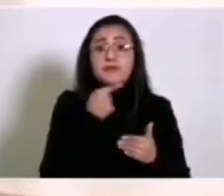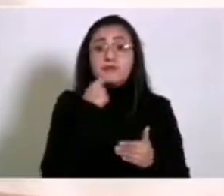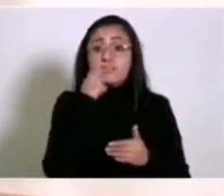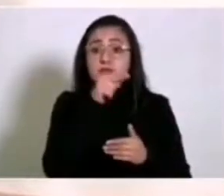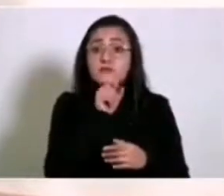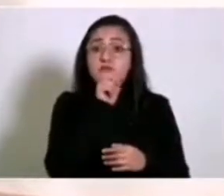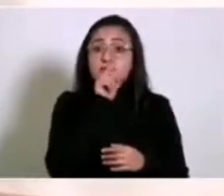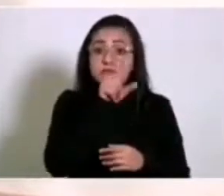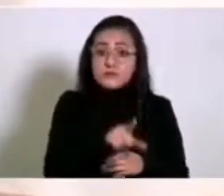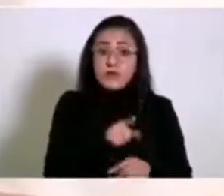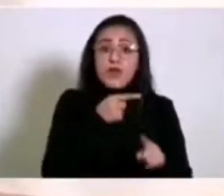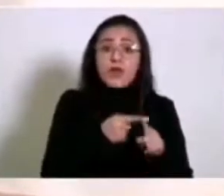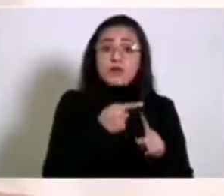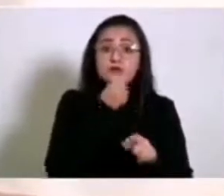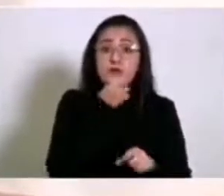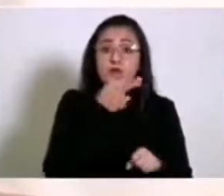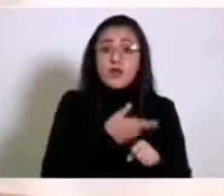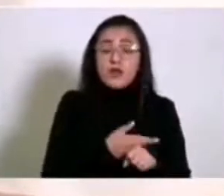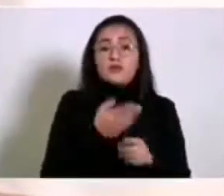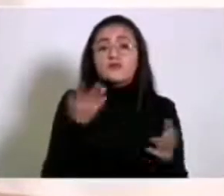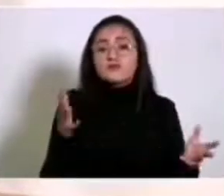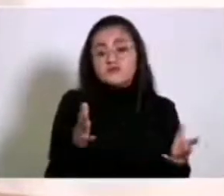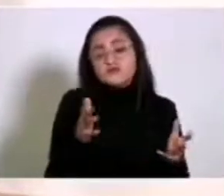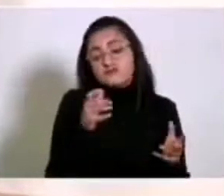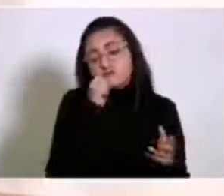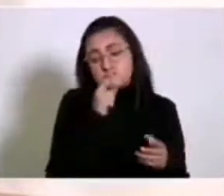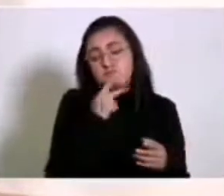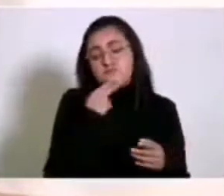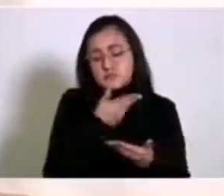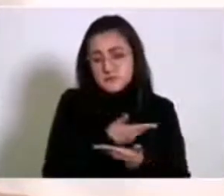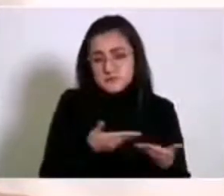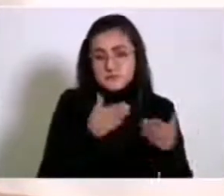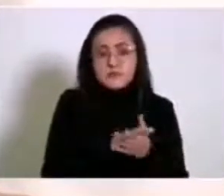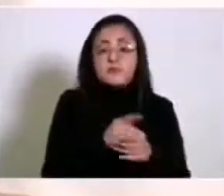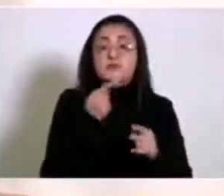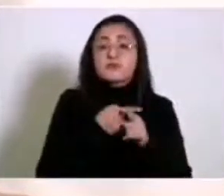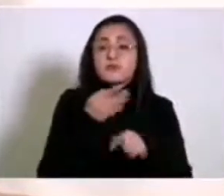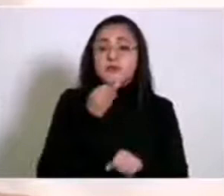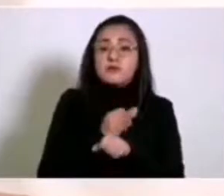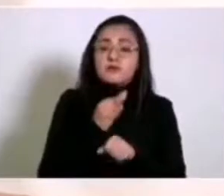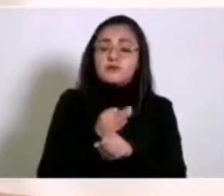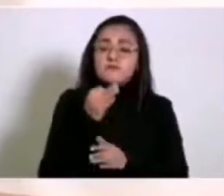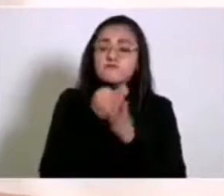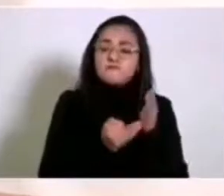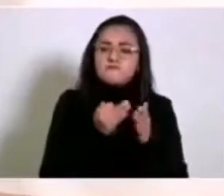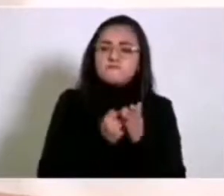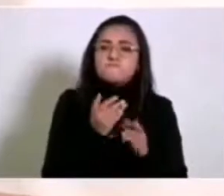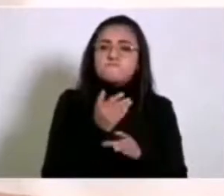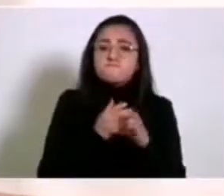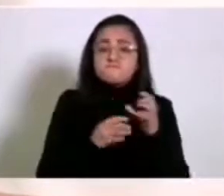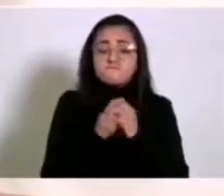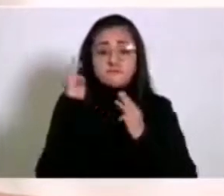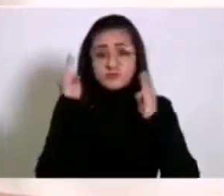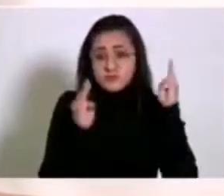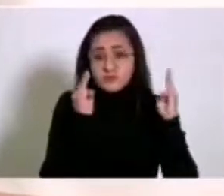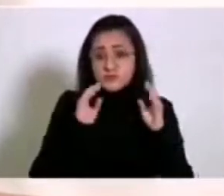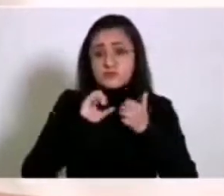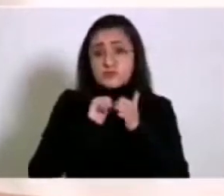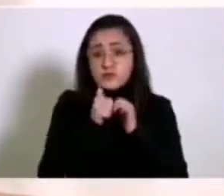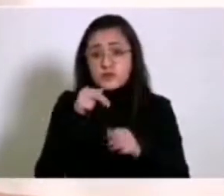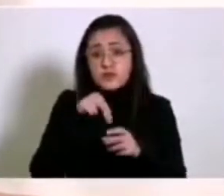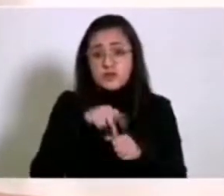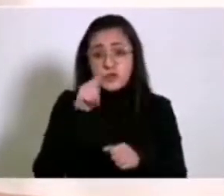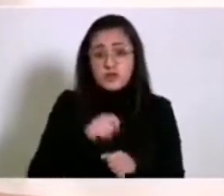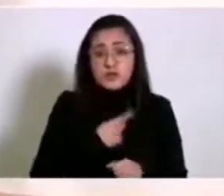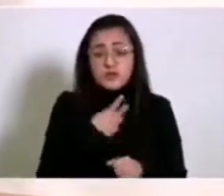denuncias correspondientes ante la secretaría de la función pública derivado de la deficiencia de construcción de los museos de la evolución de